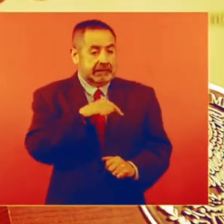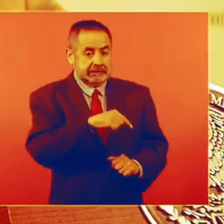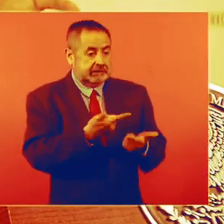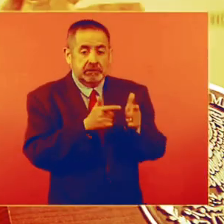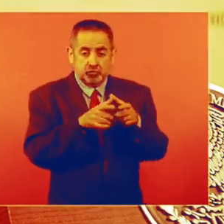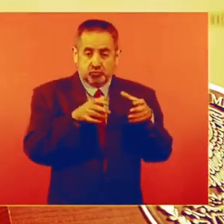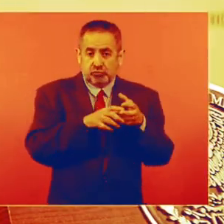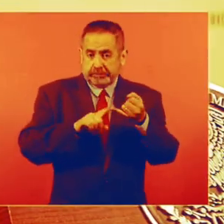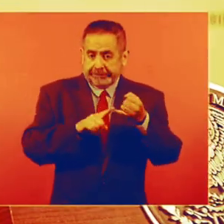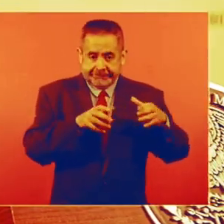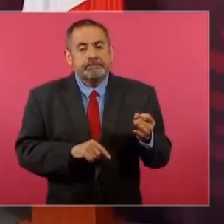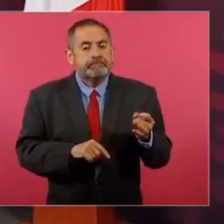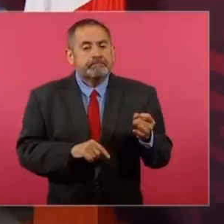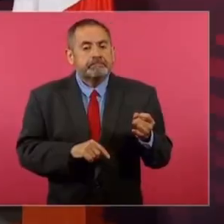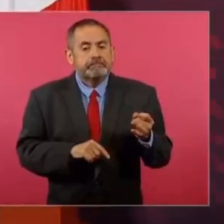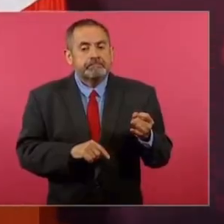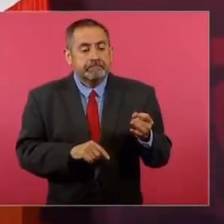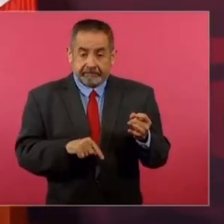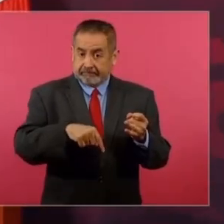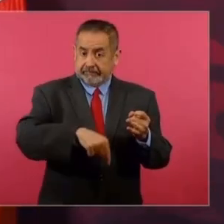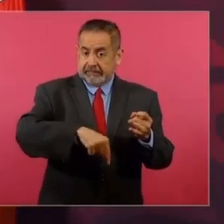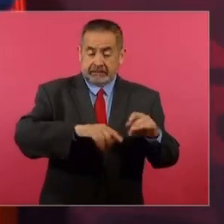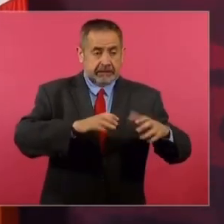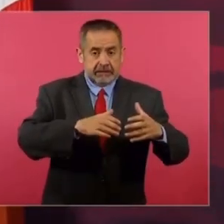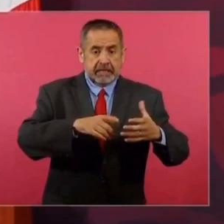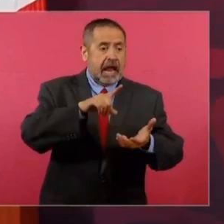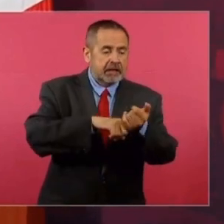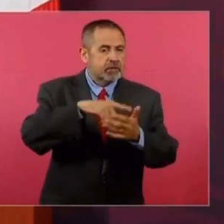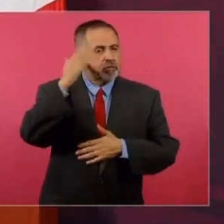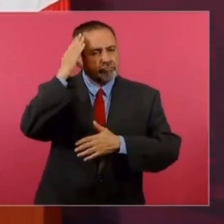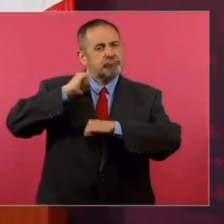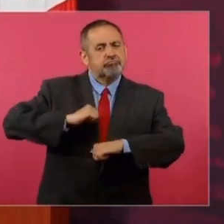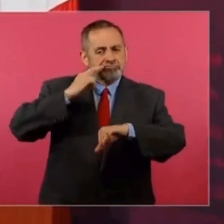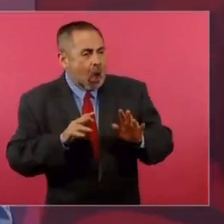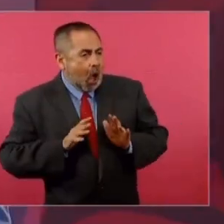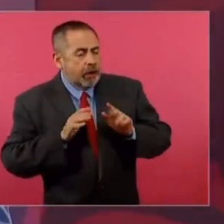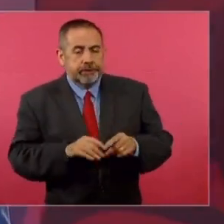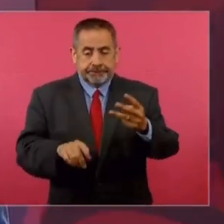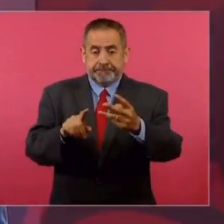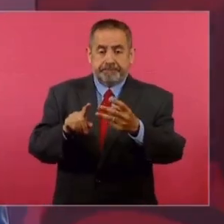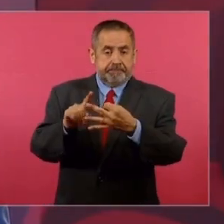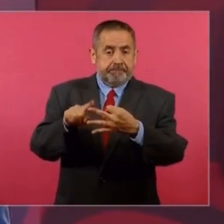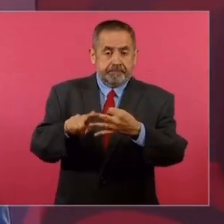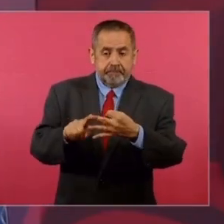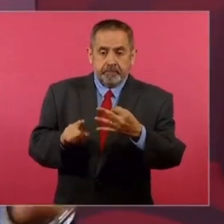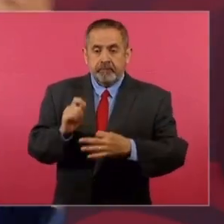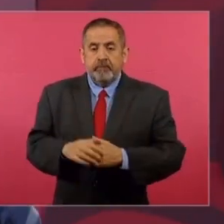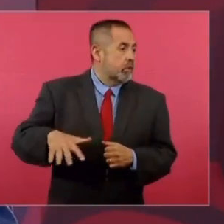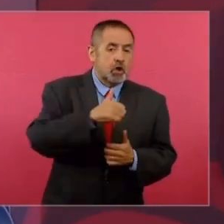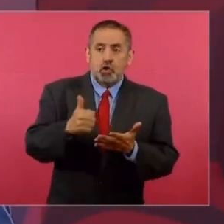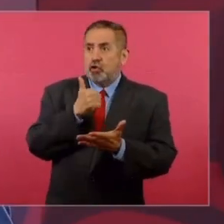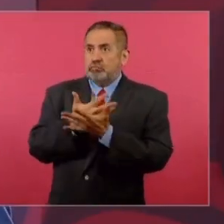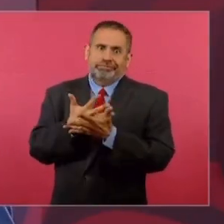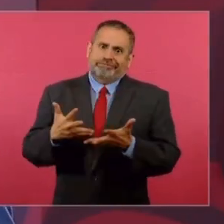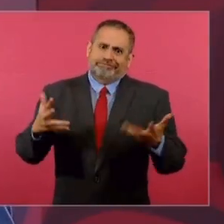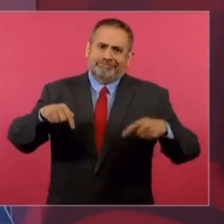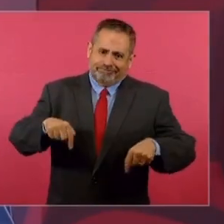media más amplia. Aquí están todos los medios de información del país. Es que como es una urbe